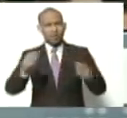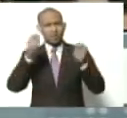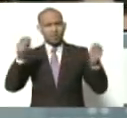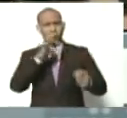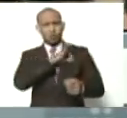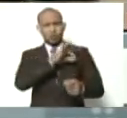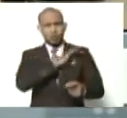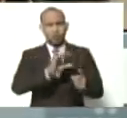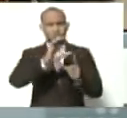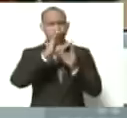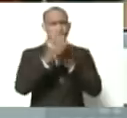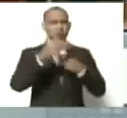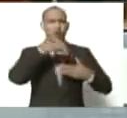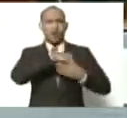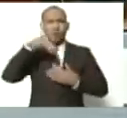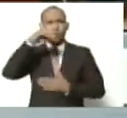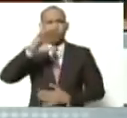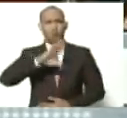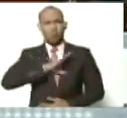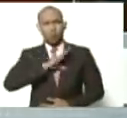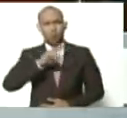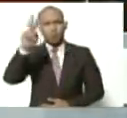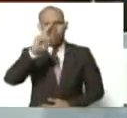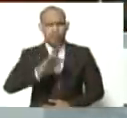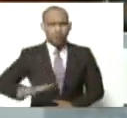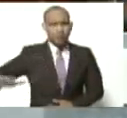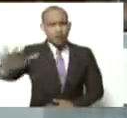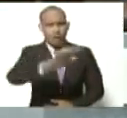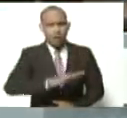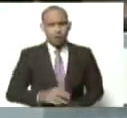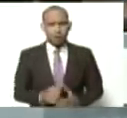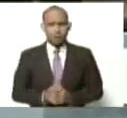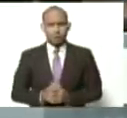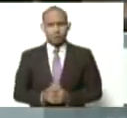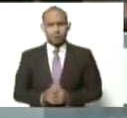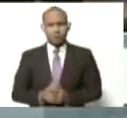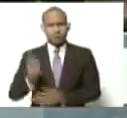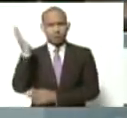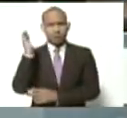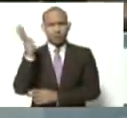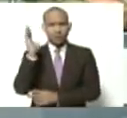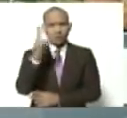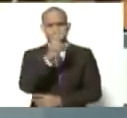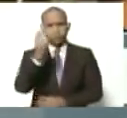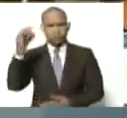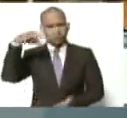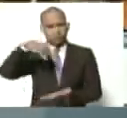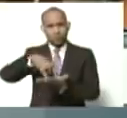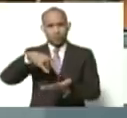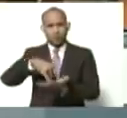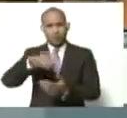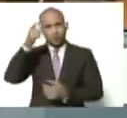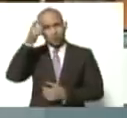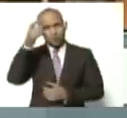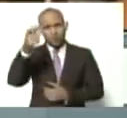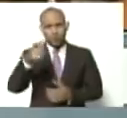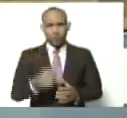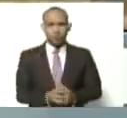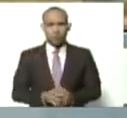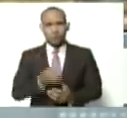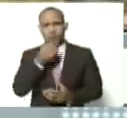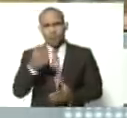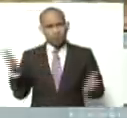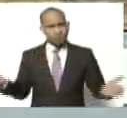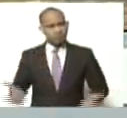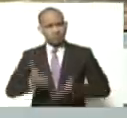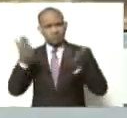cultural, espiritual de Venezuela. El Congreso Bicentenario de los Pueblos. Bueno, arrancamos con